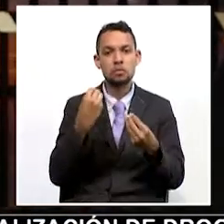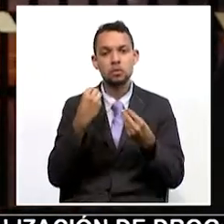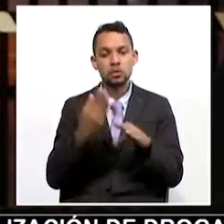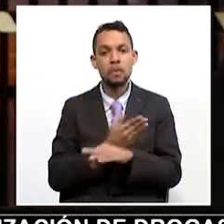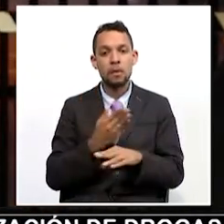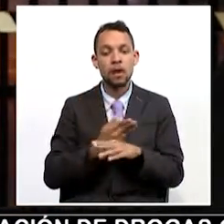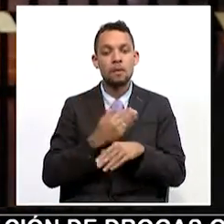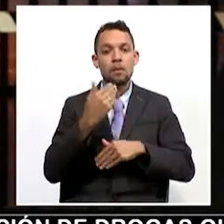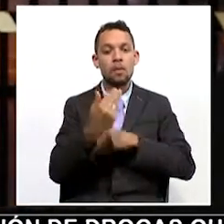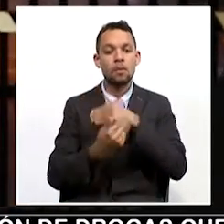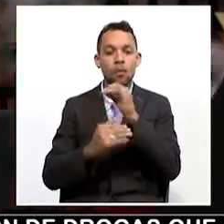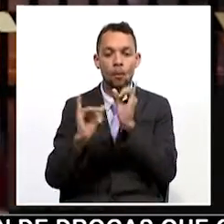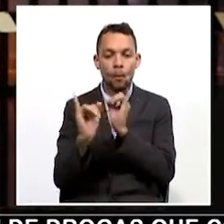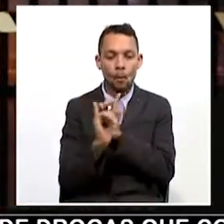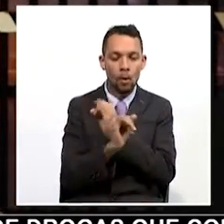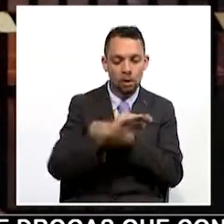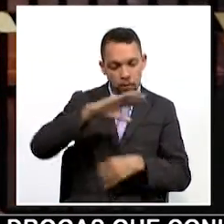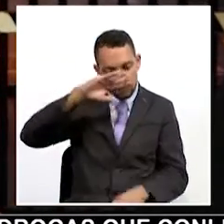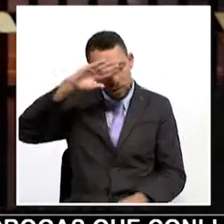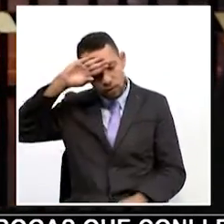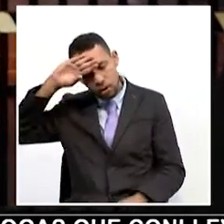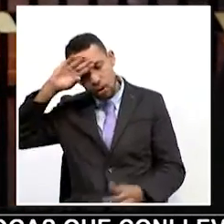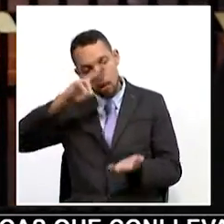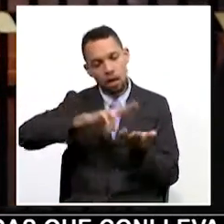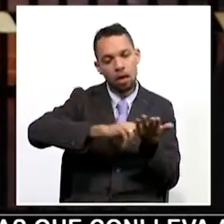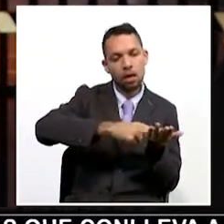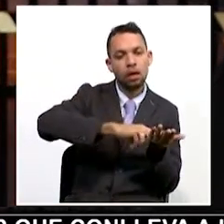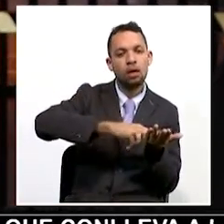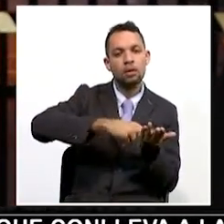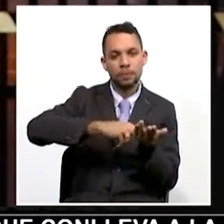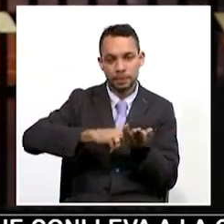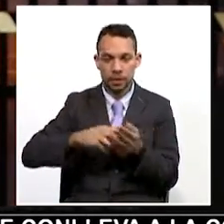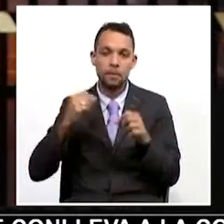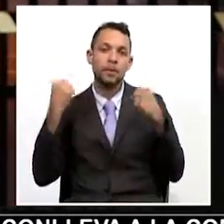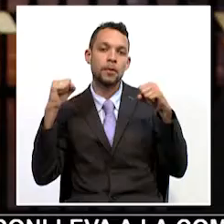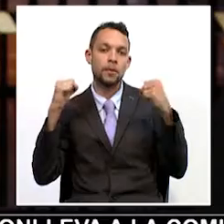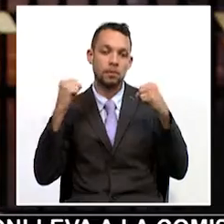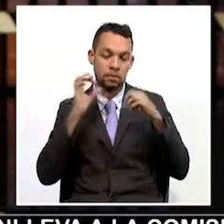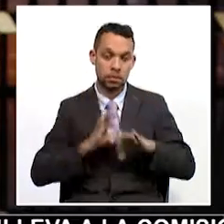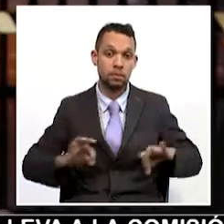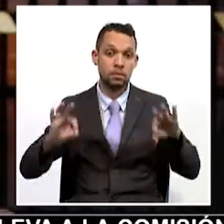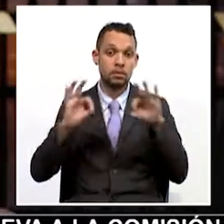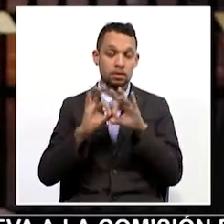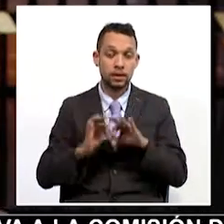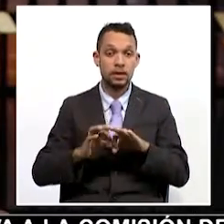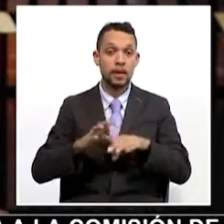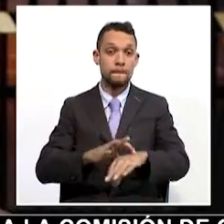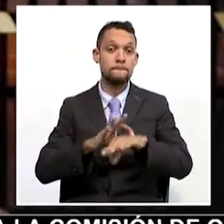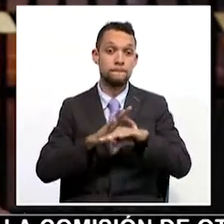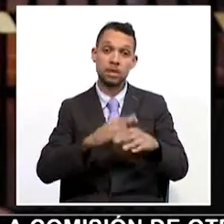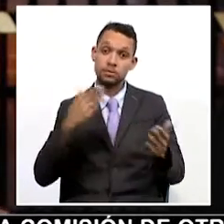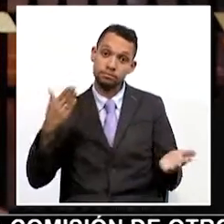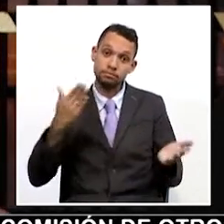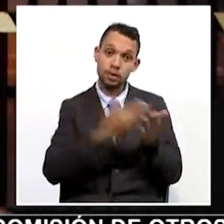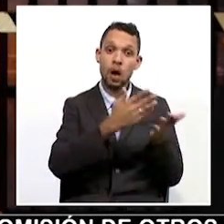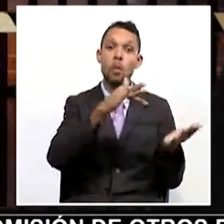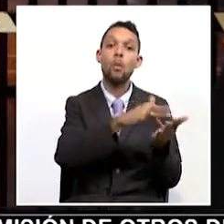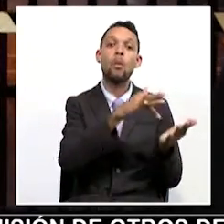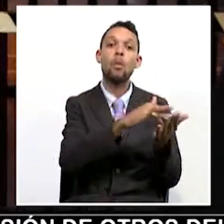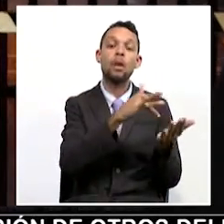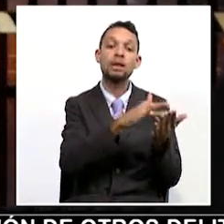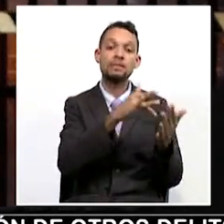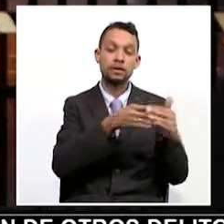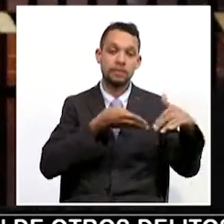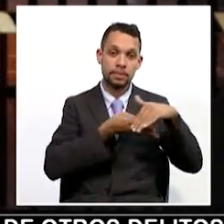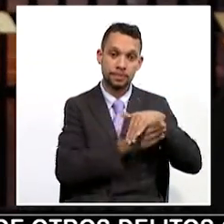perdiendo peso, que tengan fiebre nocturna, pues consulten. Básicamente los médicos están preparados para detectar estos síntomas. Ese es un paciente al que llamamos